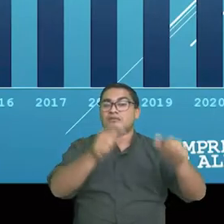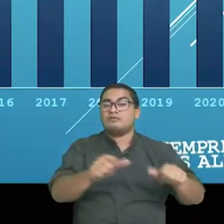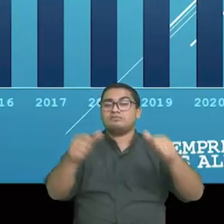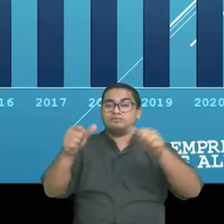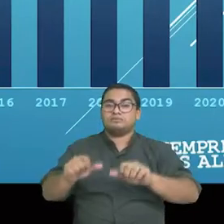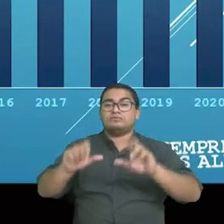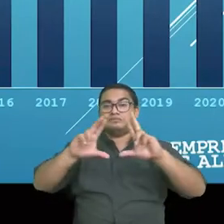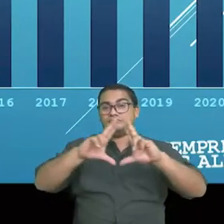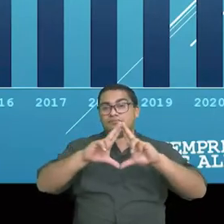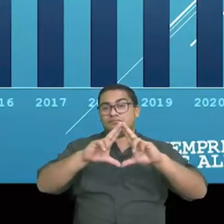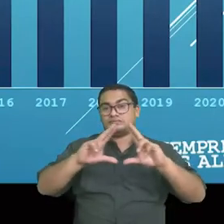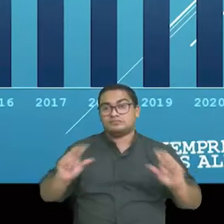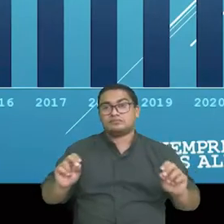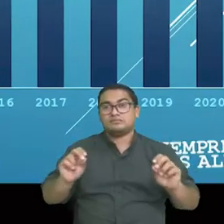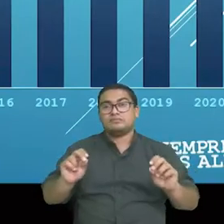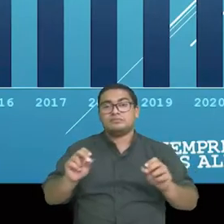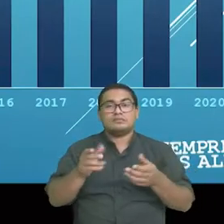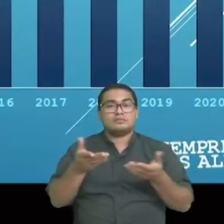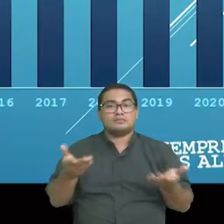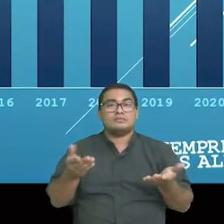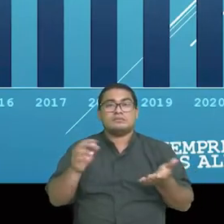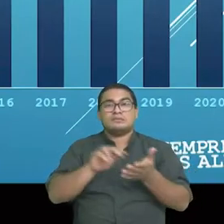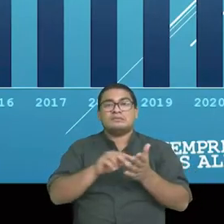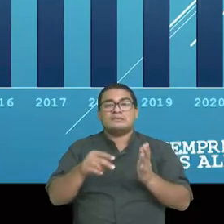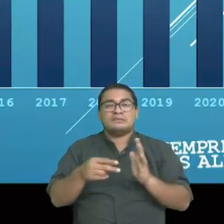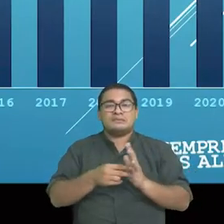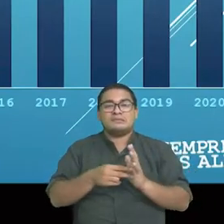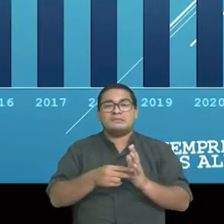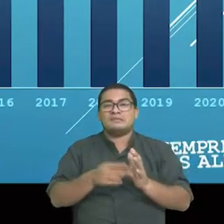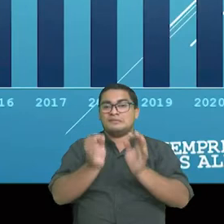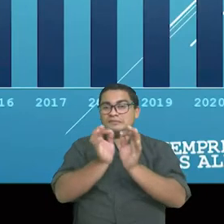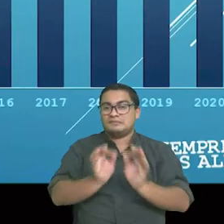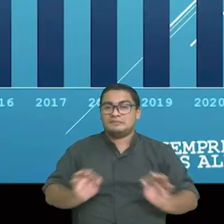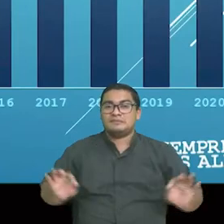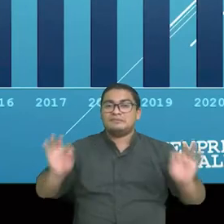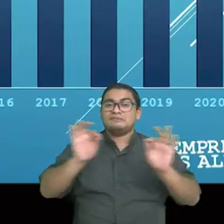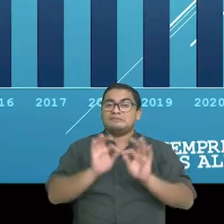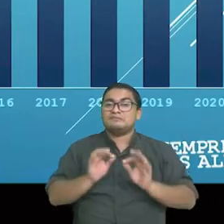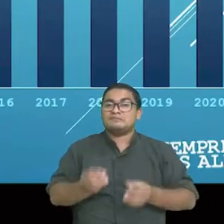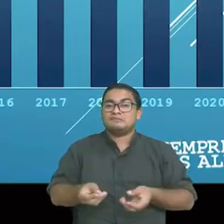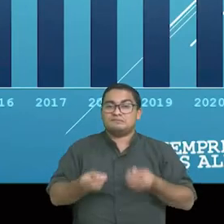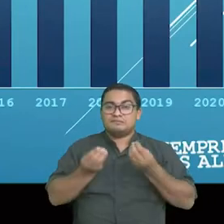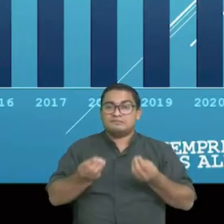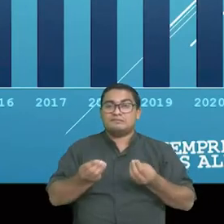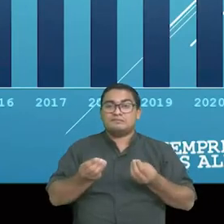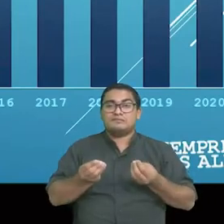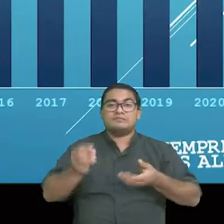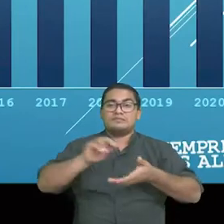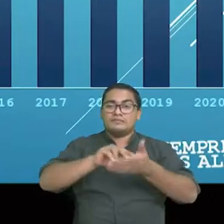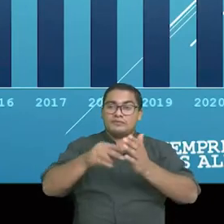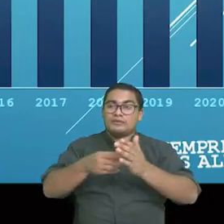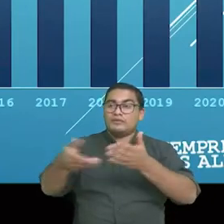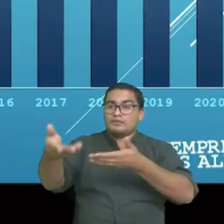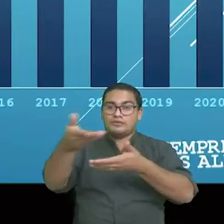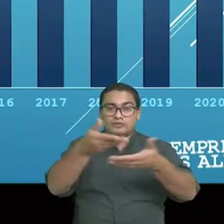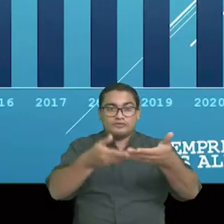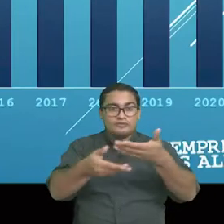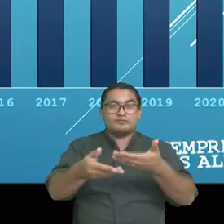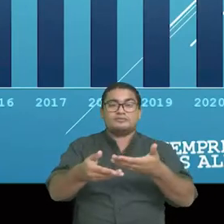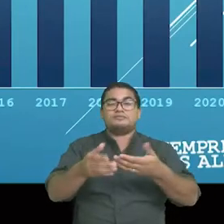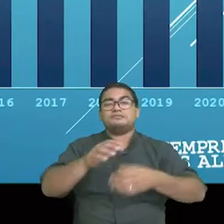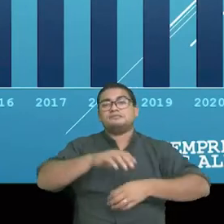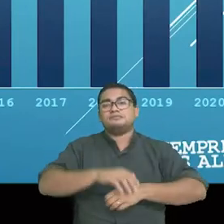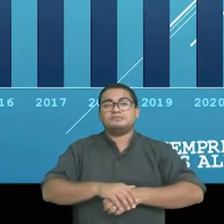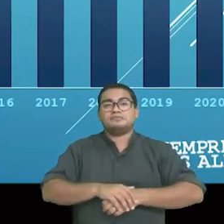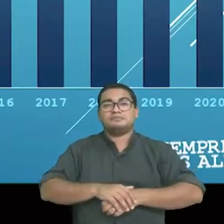país, ¿verdad? Sí. Entonces, eso es un elemento muy importante, el factor confianza y el